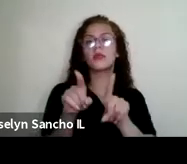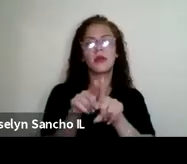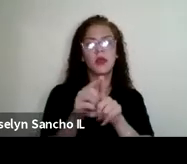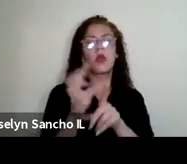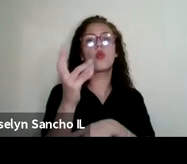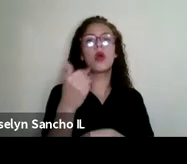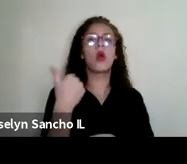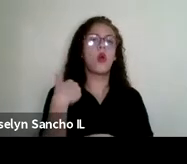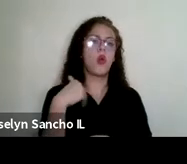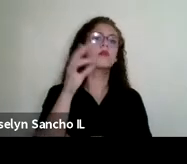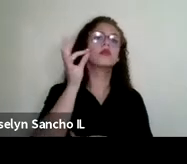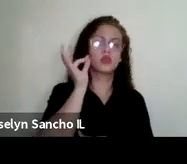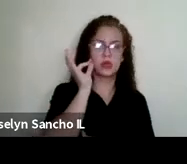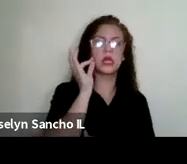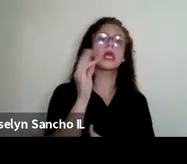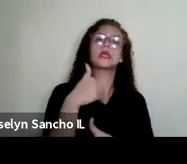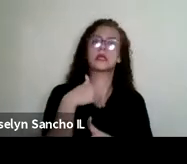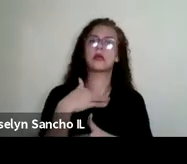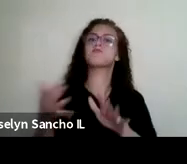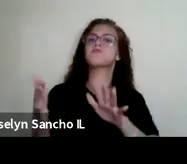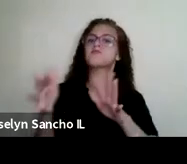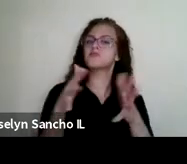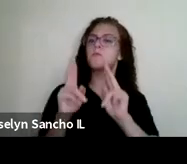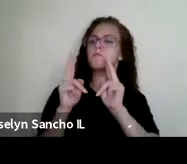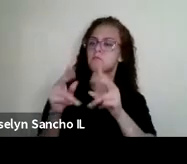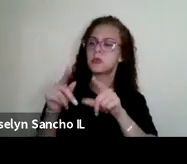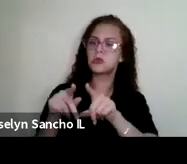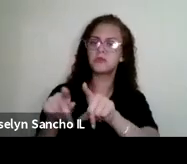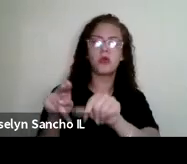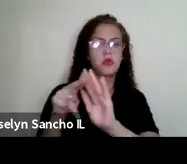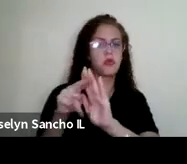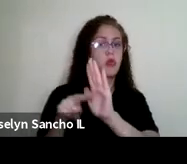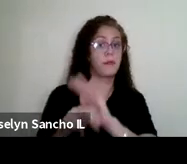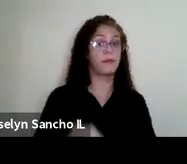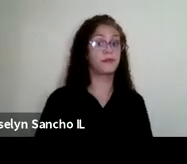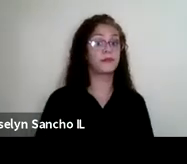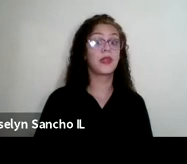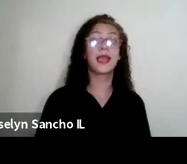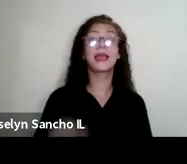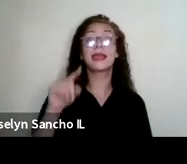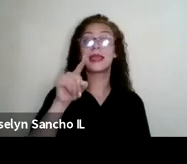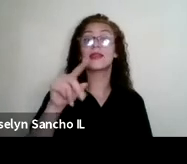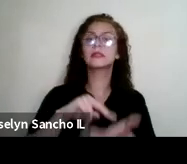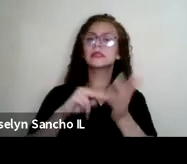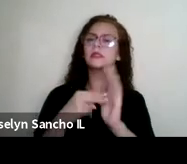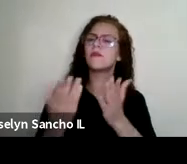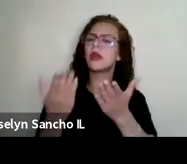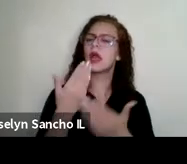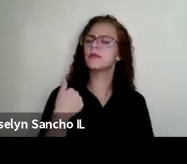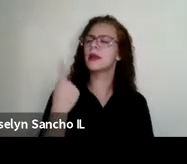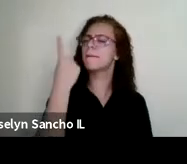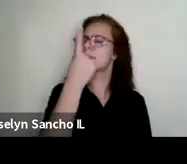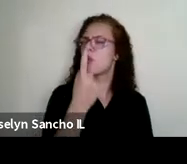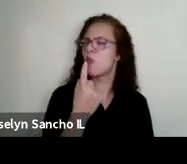de hombres y mujeres que tienen más o menos el mismo promedio. Esto nos lleva a hacernos algunas preguntas,